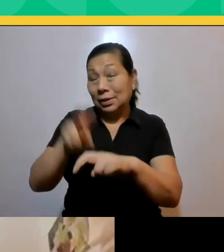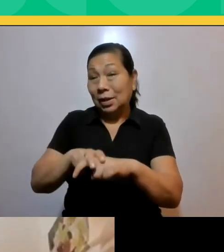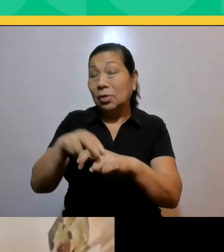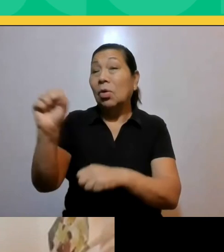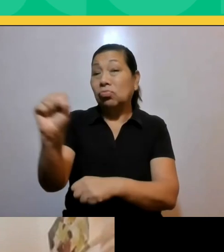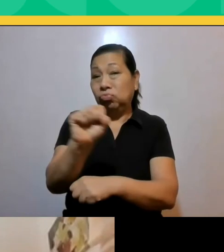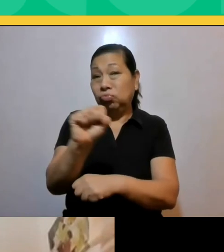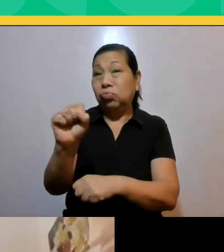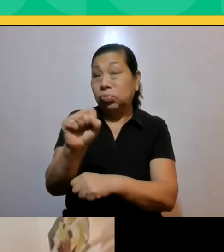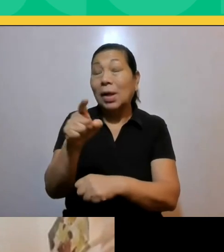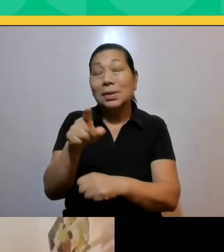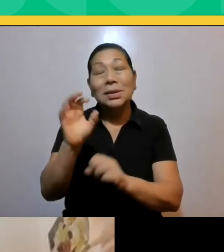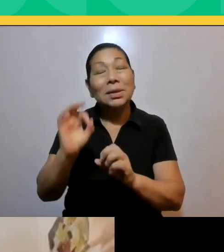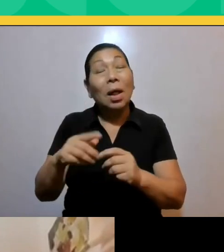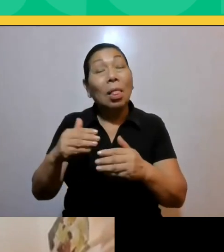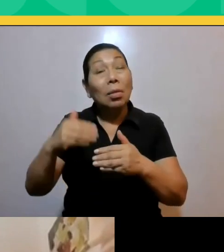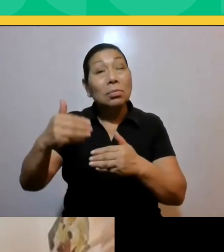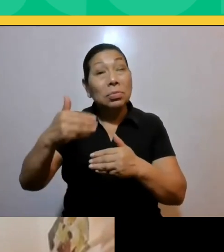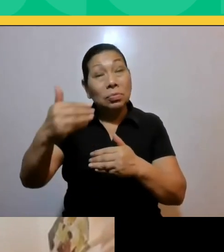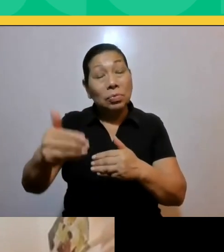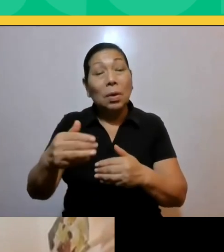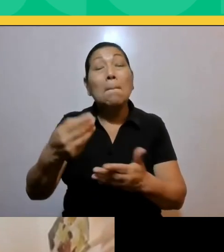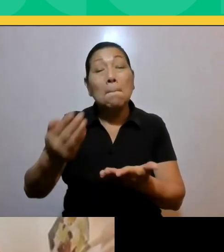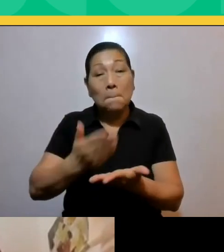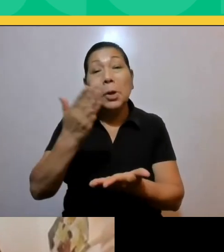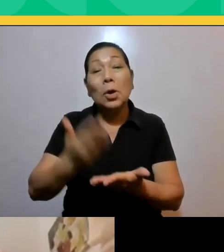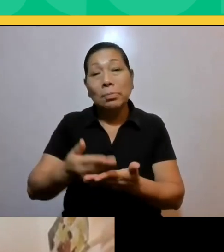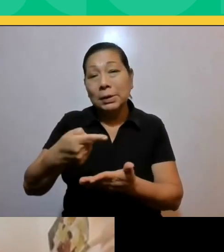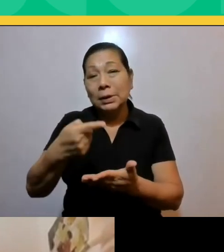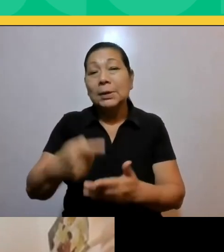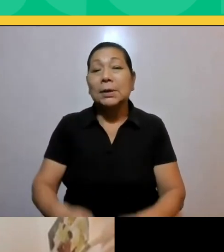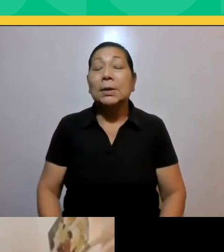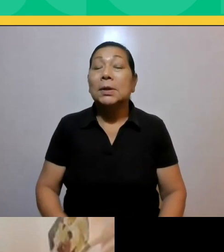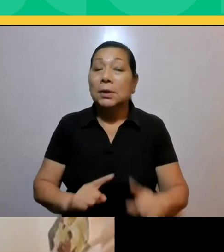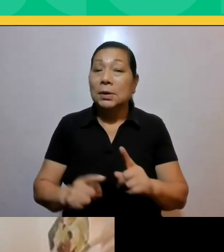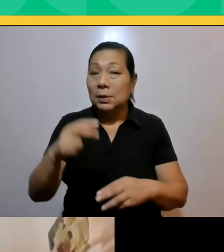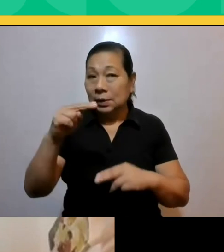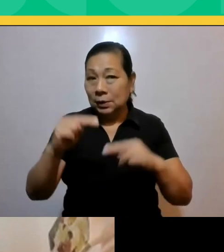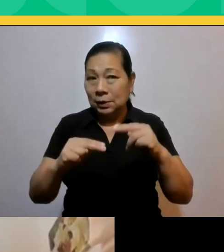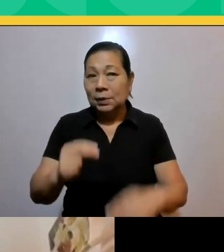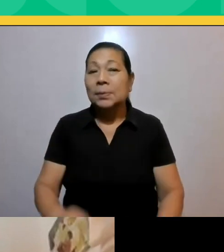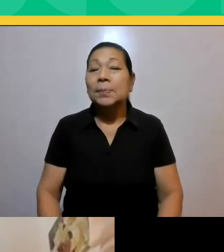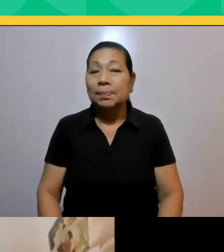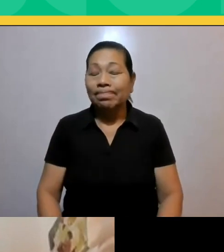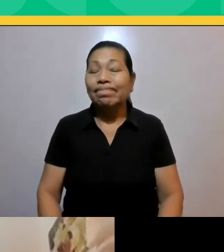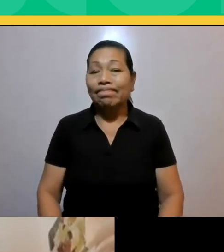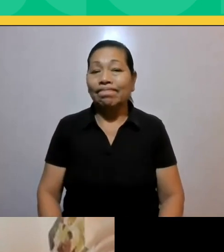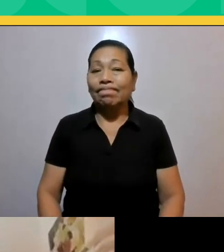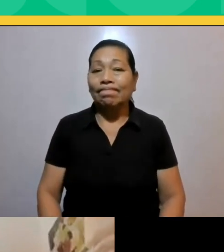inflamación prostática a la larga, ¿no? Igual también algún grado de disfunción eréctil.